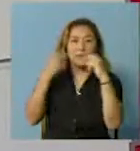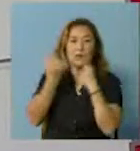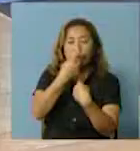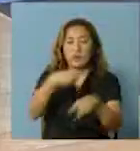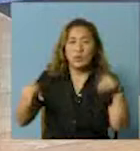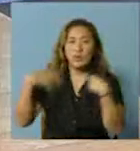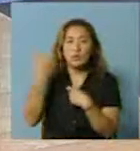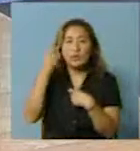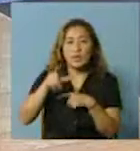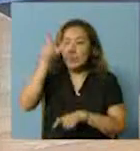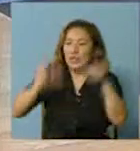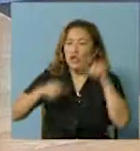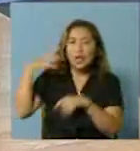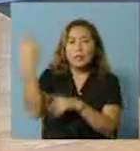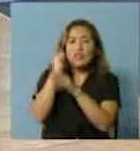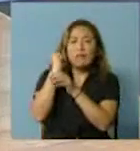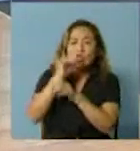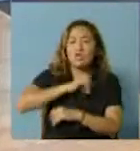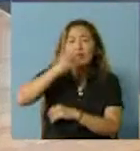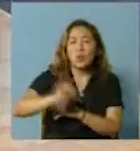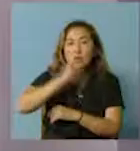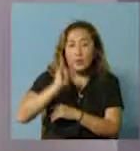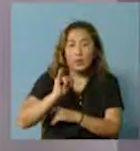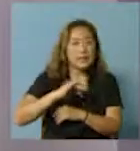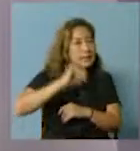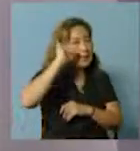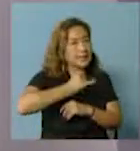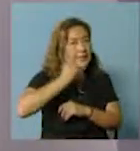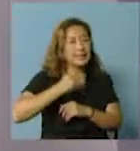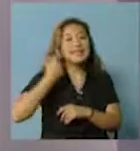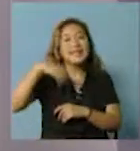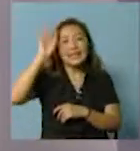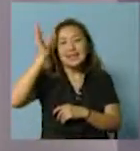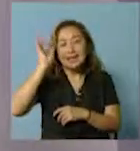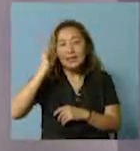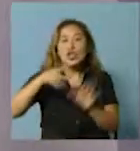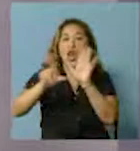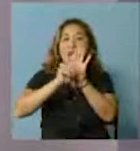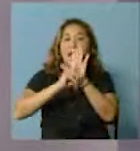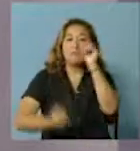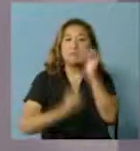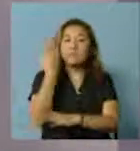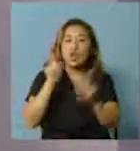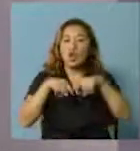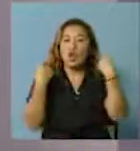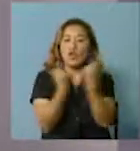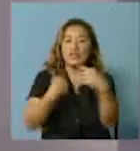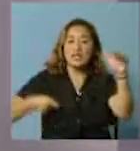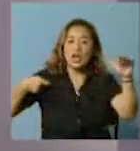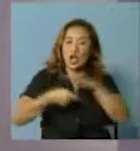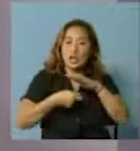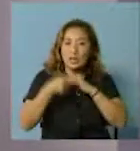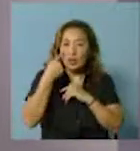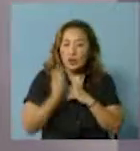destacados disertantes a nivel internacional si así es cumpliendo lo que nos manda la ley de creación de la oficina anticorrupción que